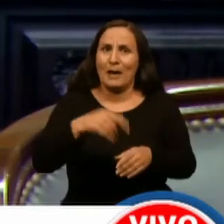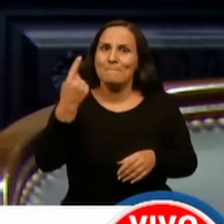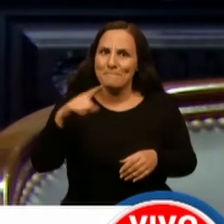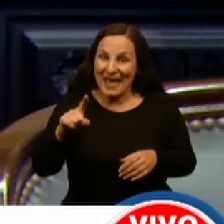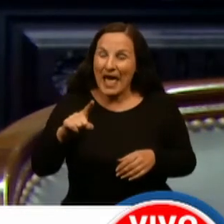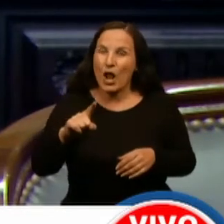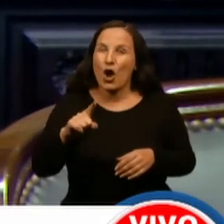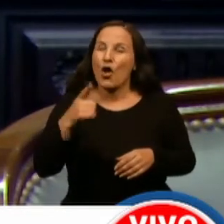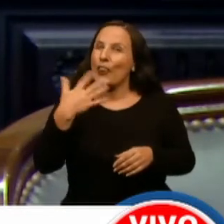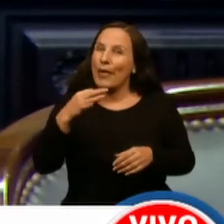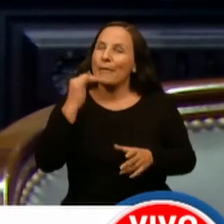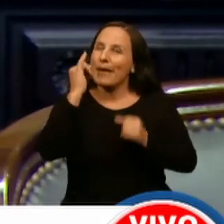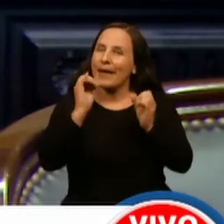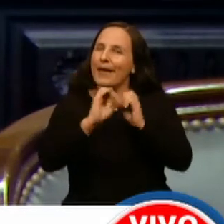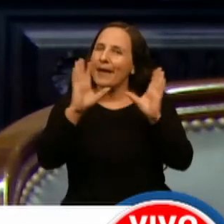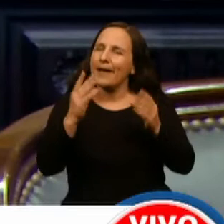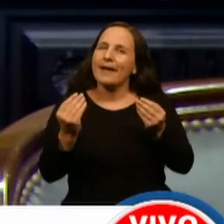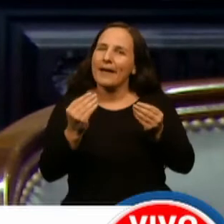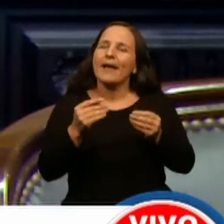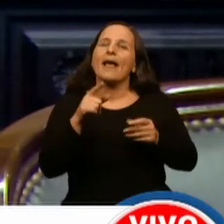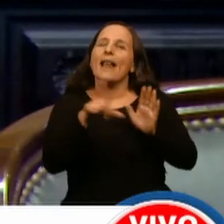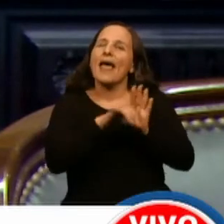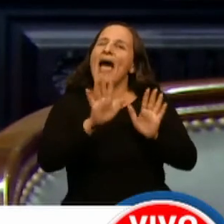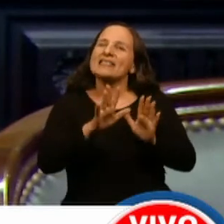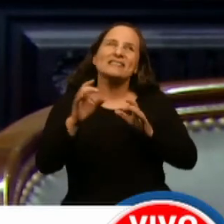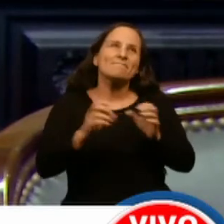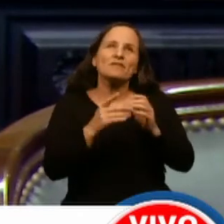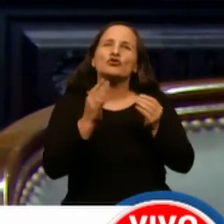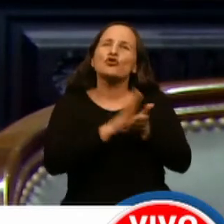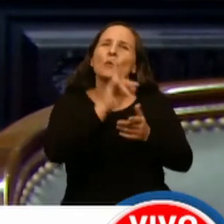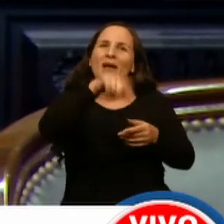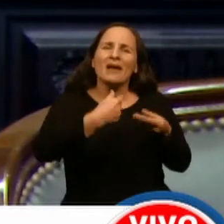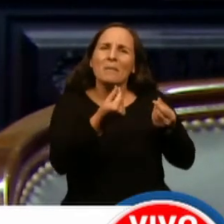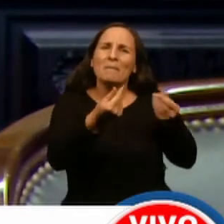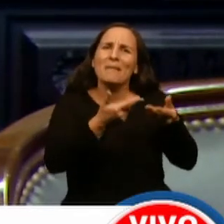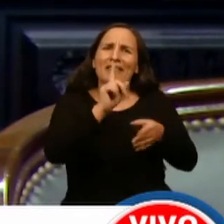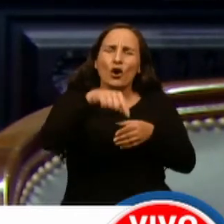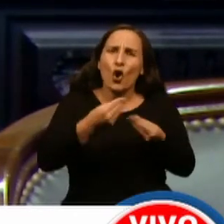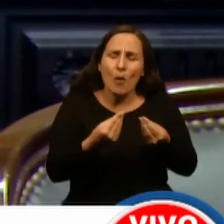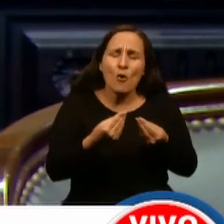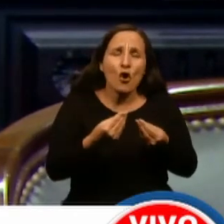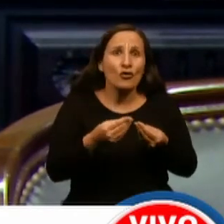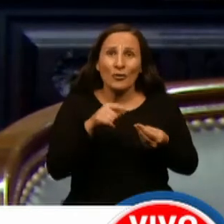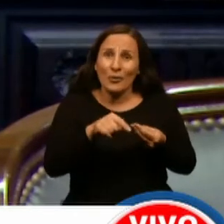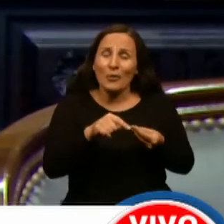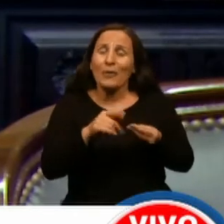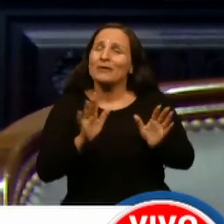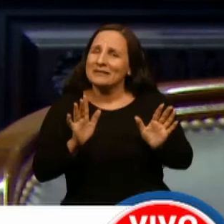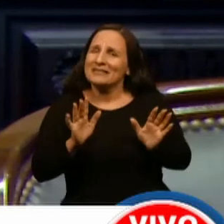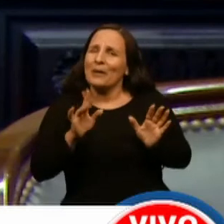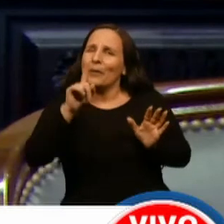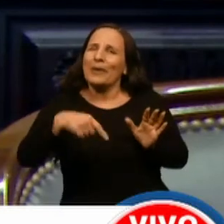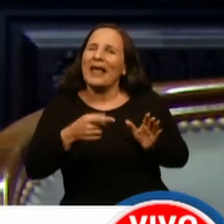señalar que una ley tratada de esta manera, sin garantizar el financiamiento, lo que está haciendo es poner en riesgo